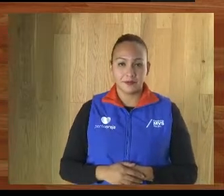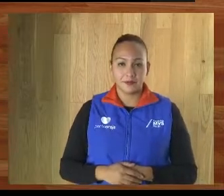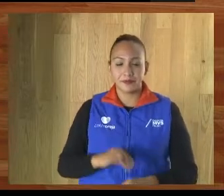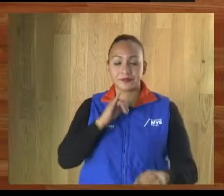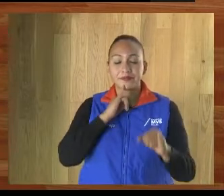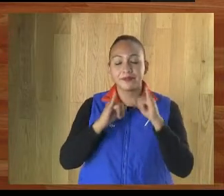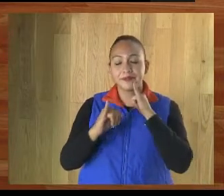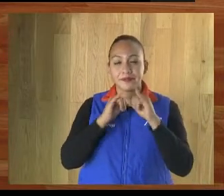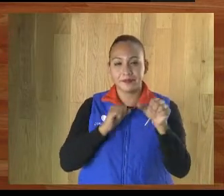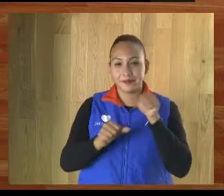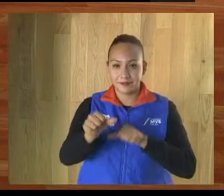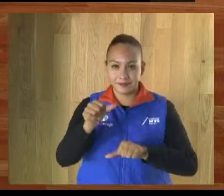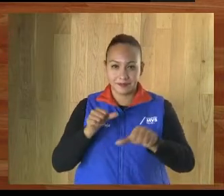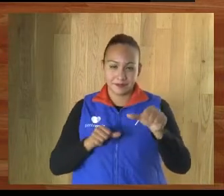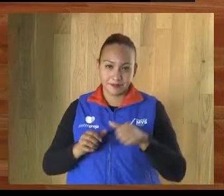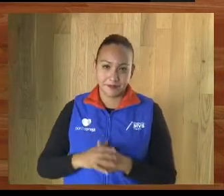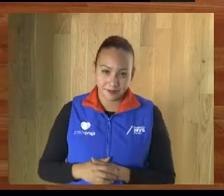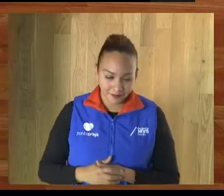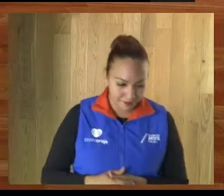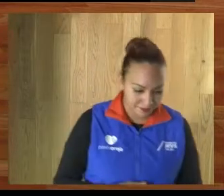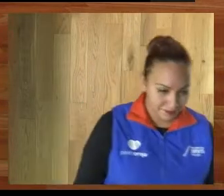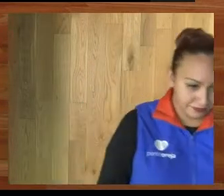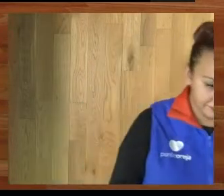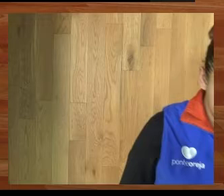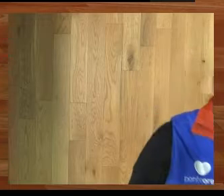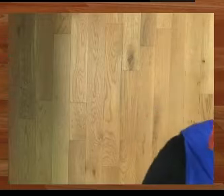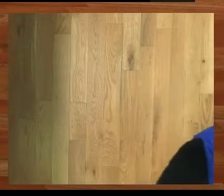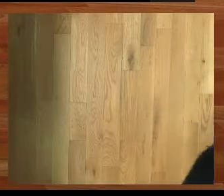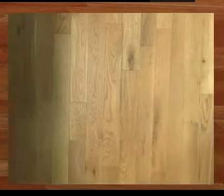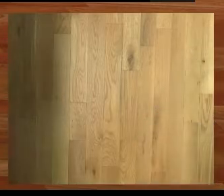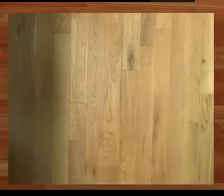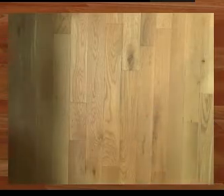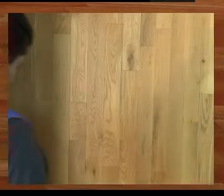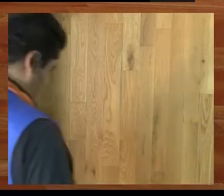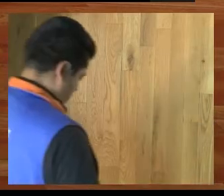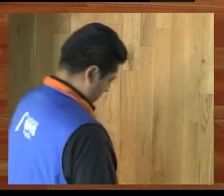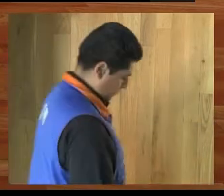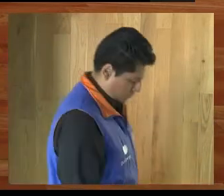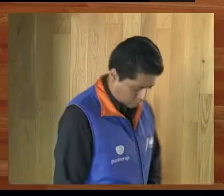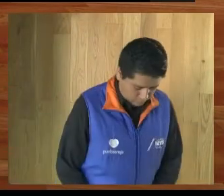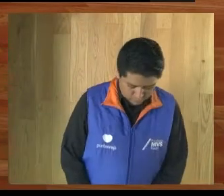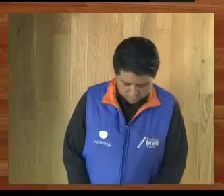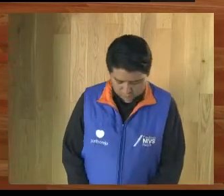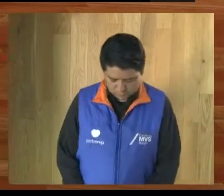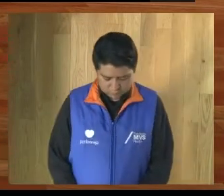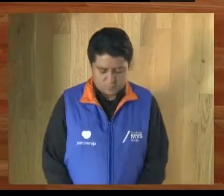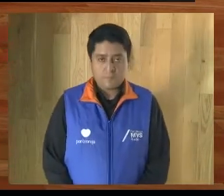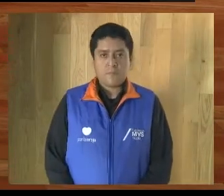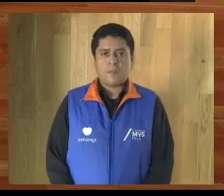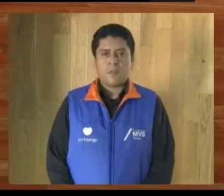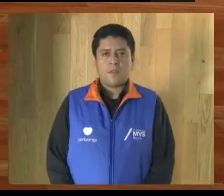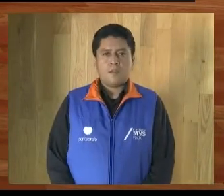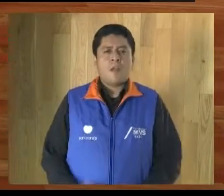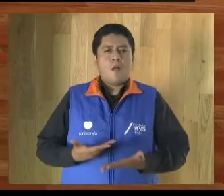el capitalismo consciente, el manifiesto de la Business Roundtable de Estados Unidos, etcétera,